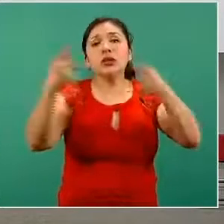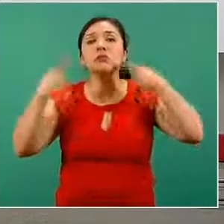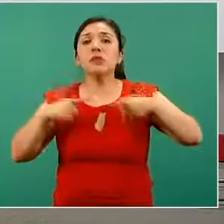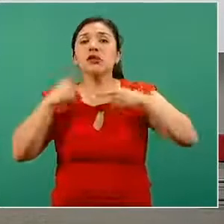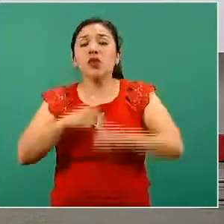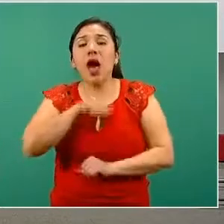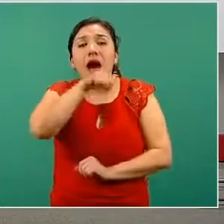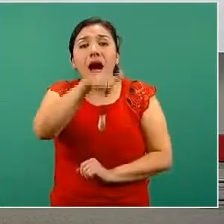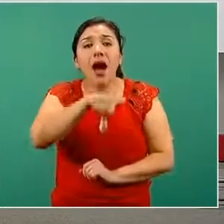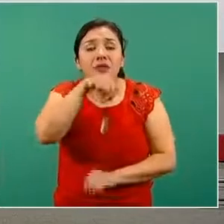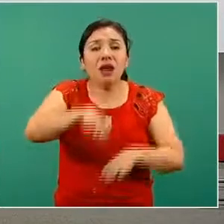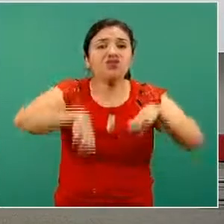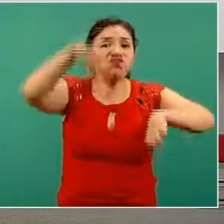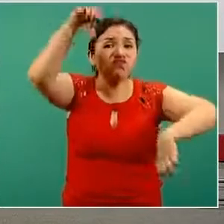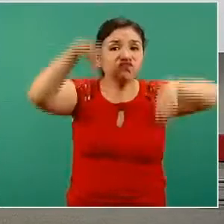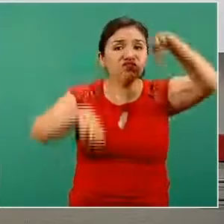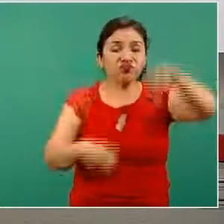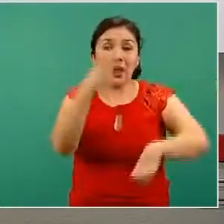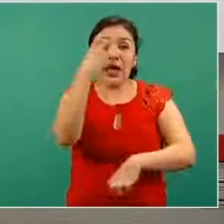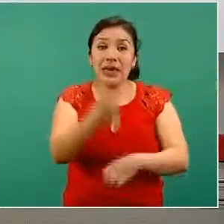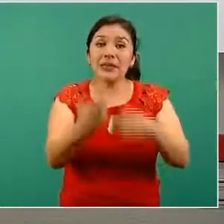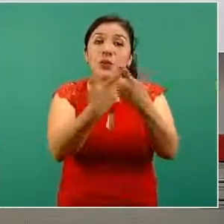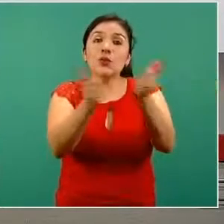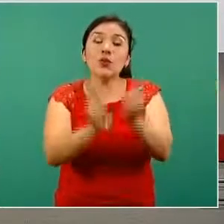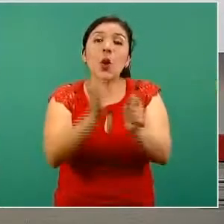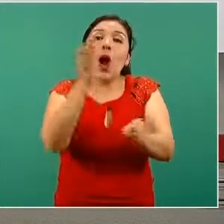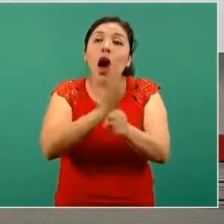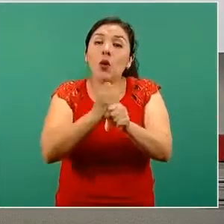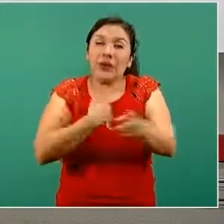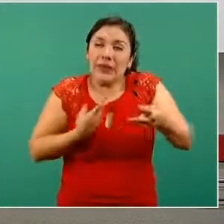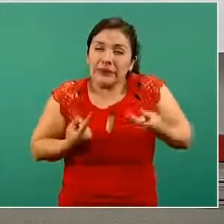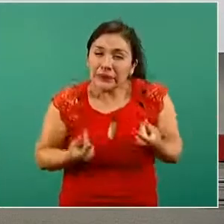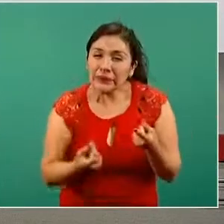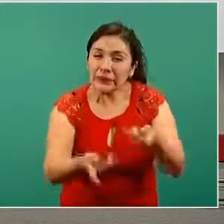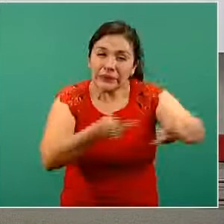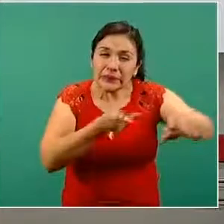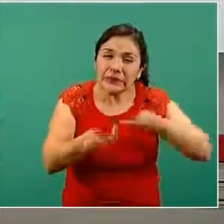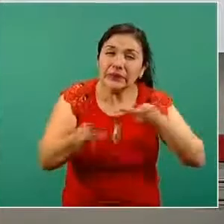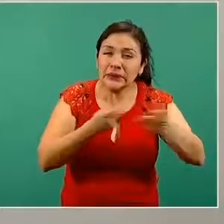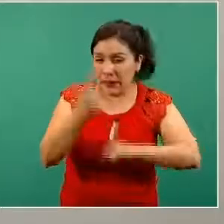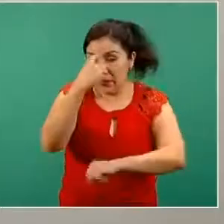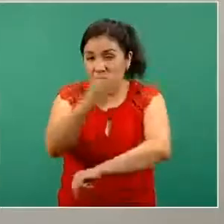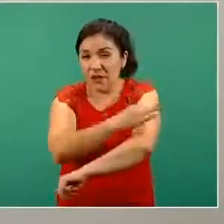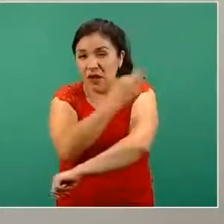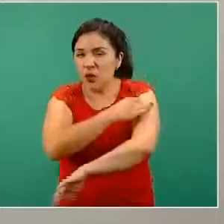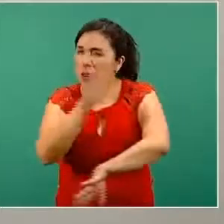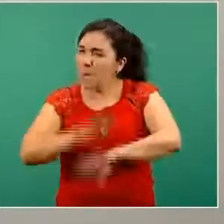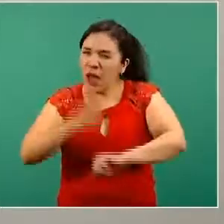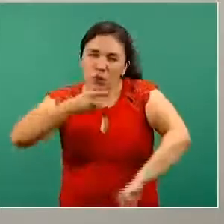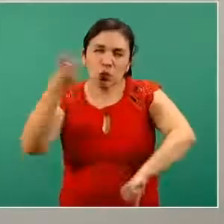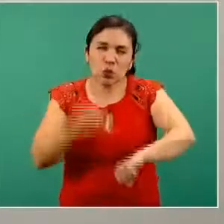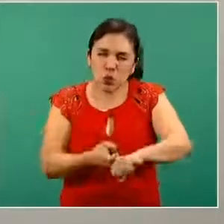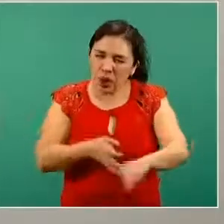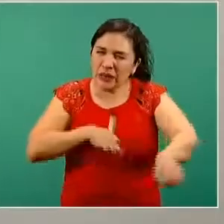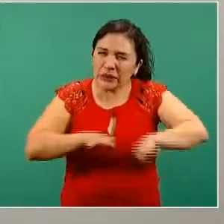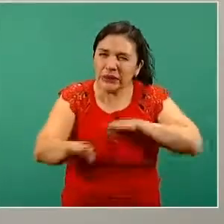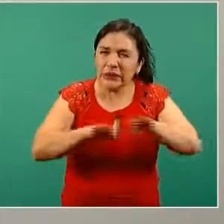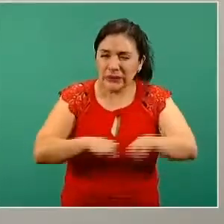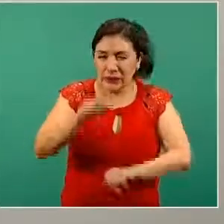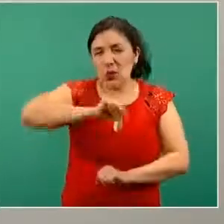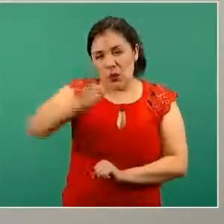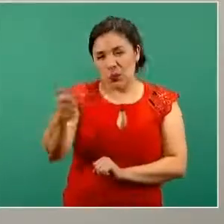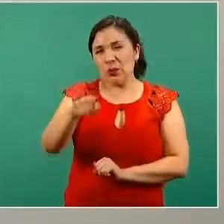adultas mayores, que es uno de los grupos con los que estamos ahorita trabajando de manera intensa. Precisamente, si vemos